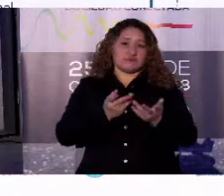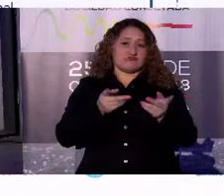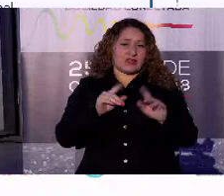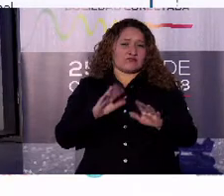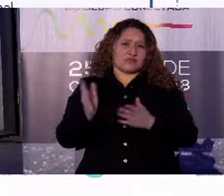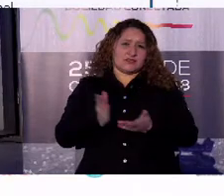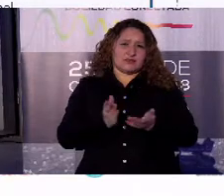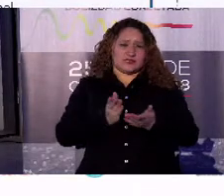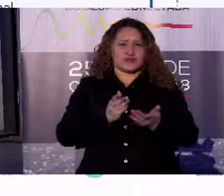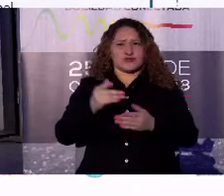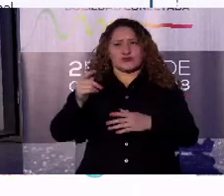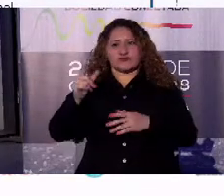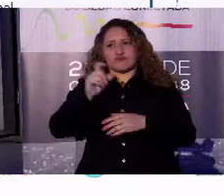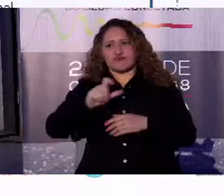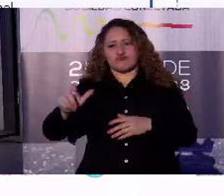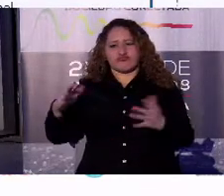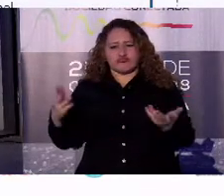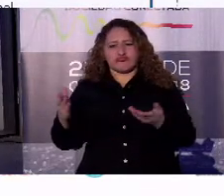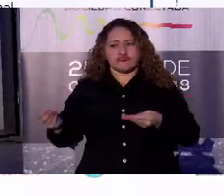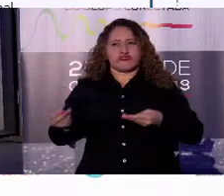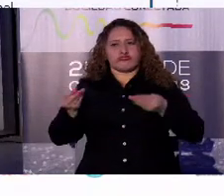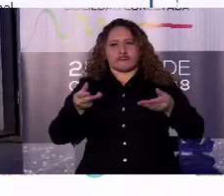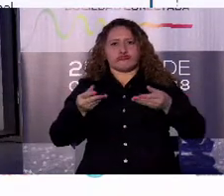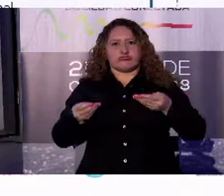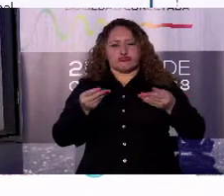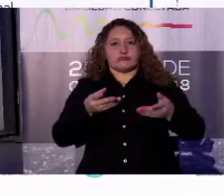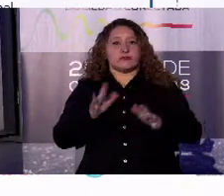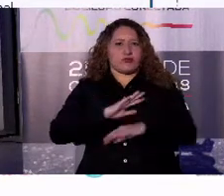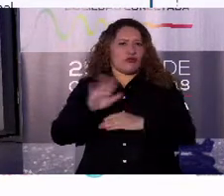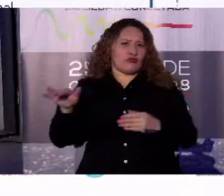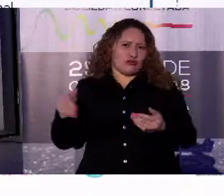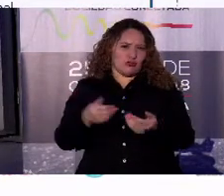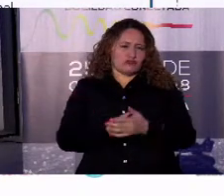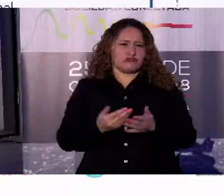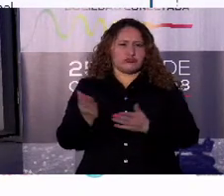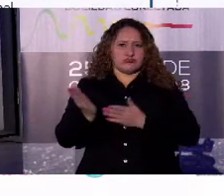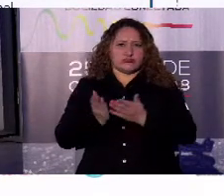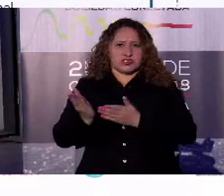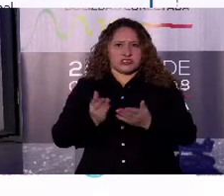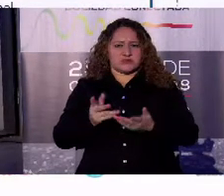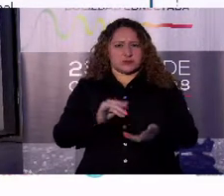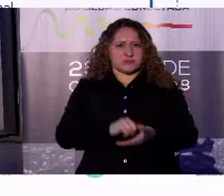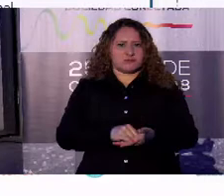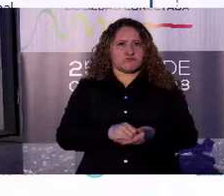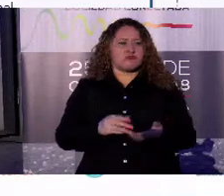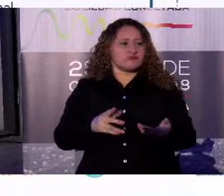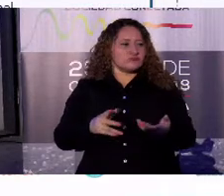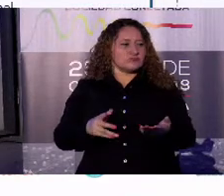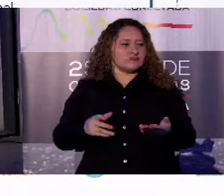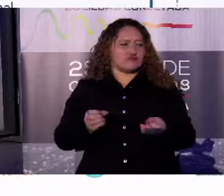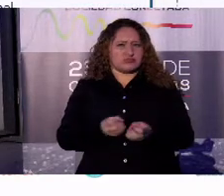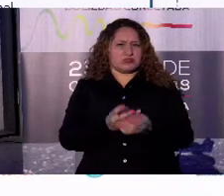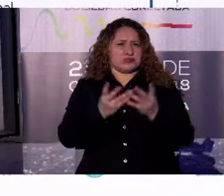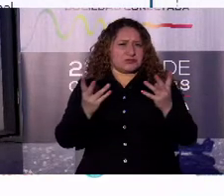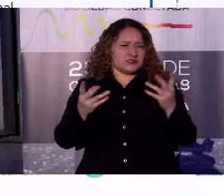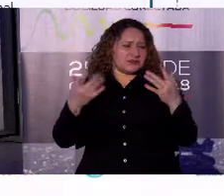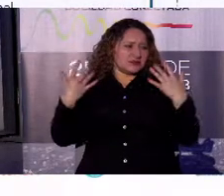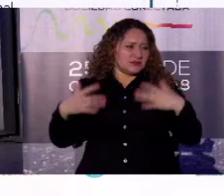operadores van a estar entregando, todos los proveedores de servicio, es un abanico enorme,